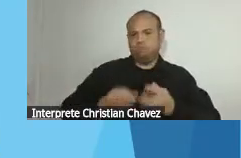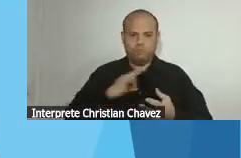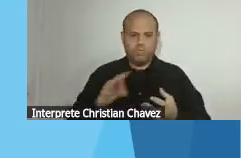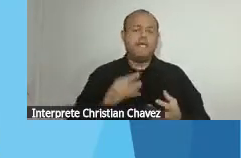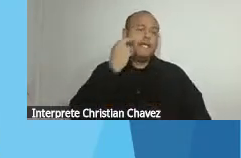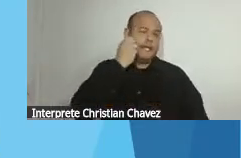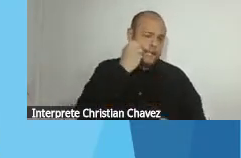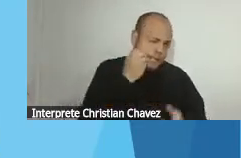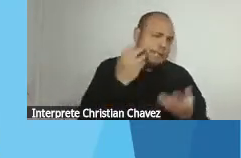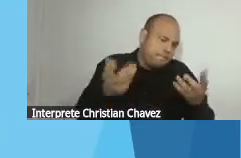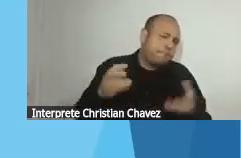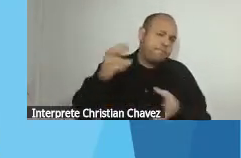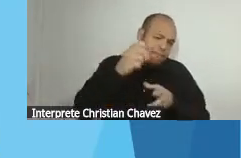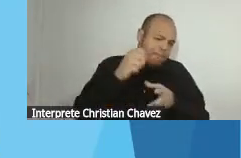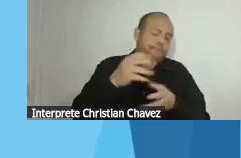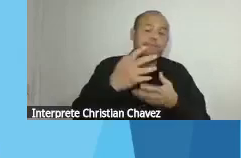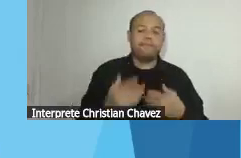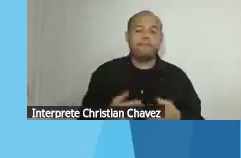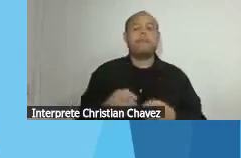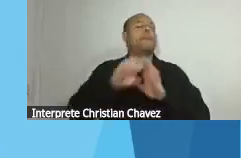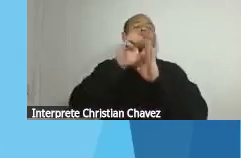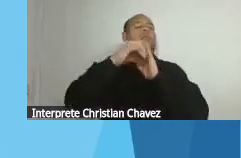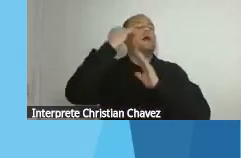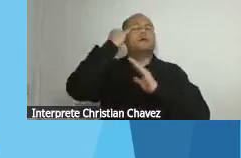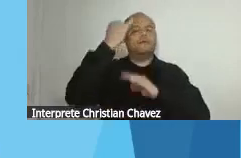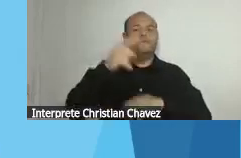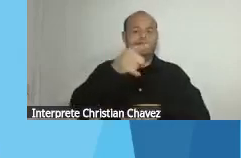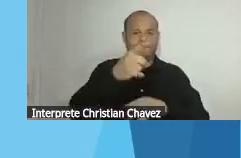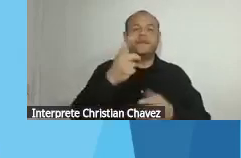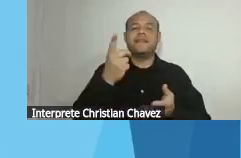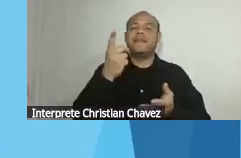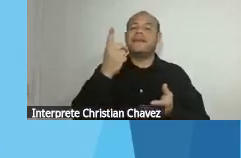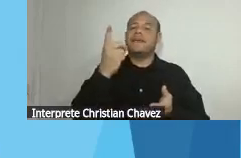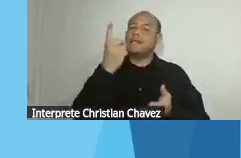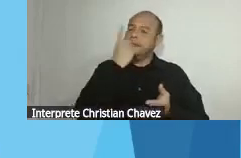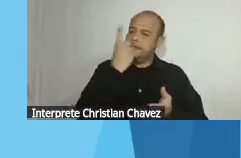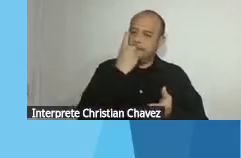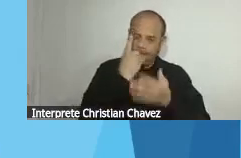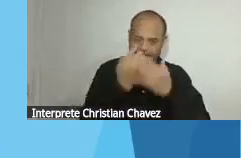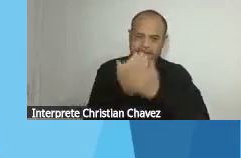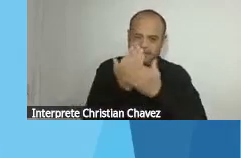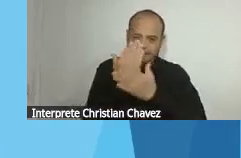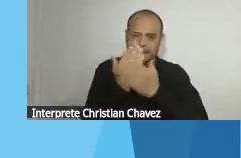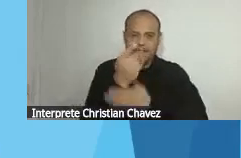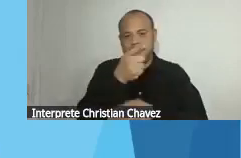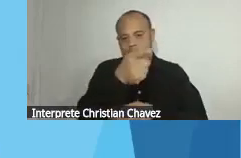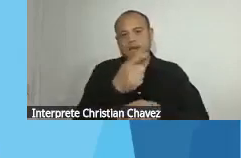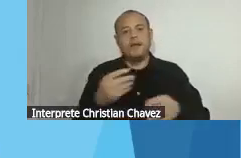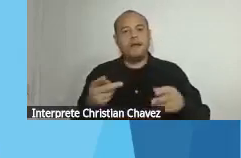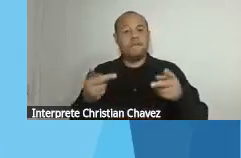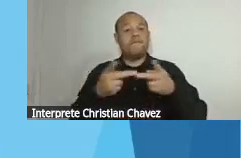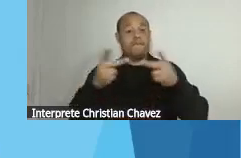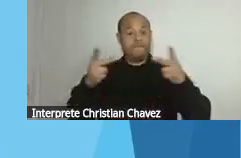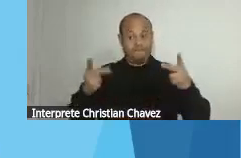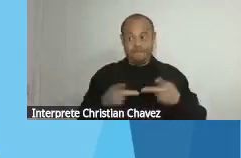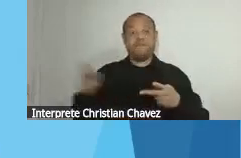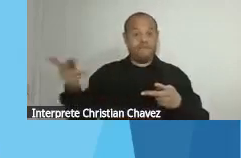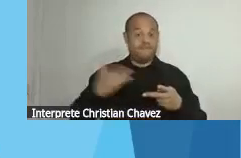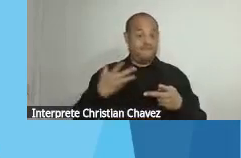Y aquí tenemos un ejemplo de un desayuno utilizando pues este plato para las personas que viven con